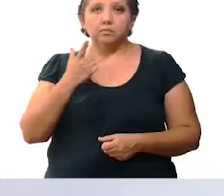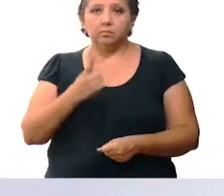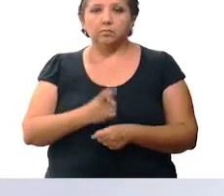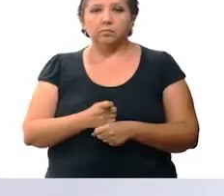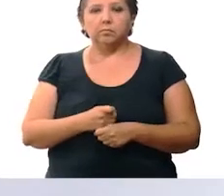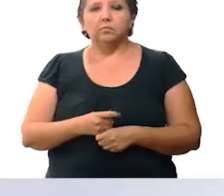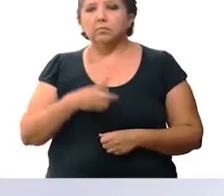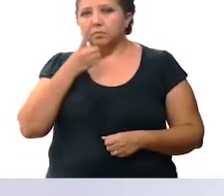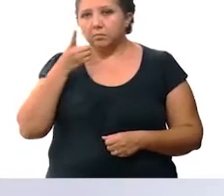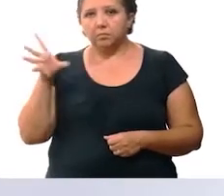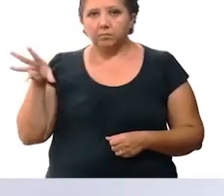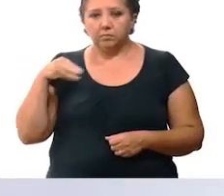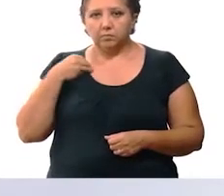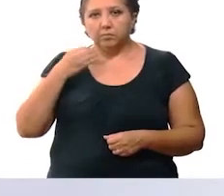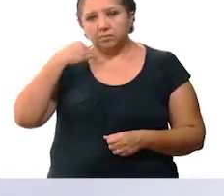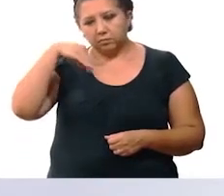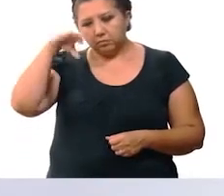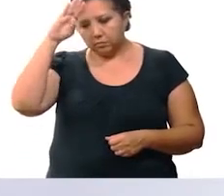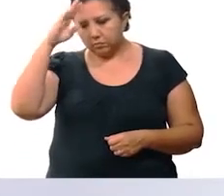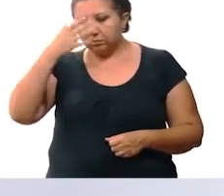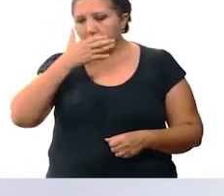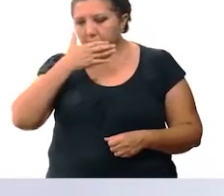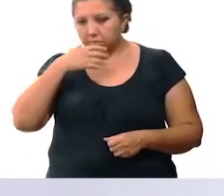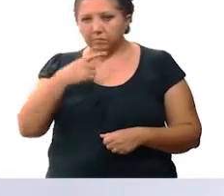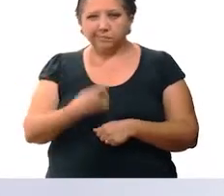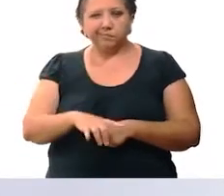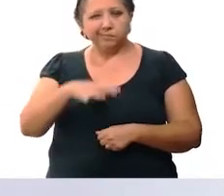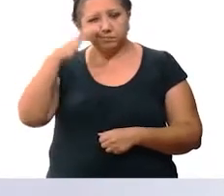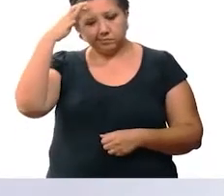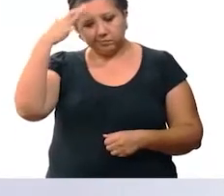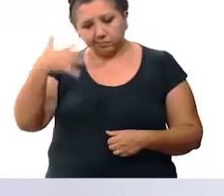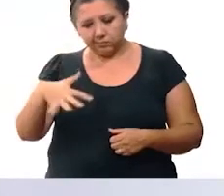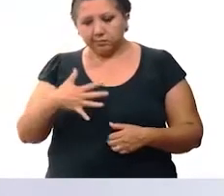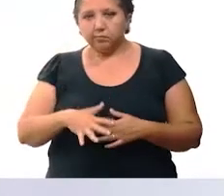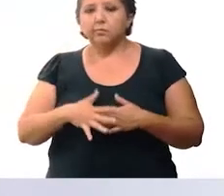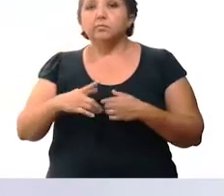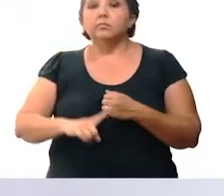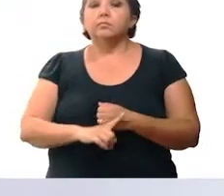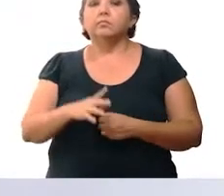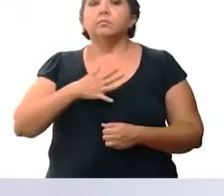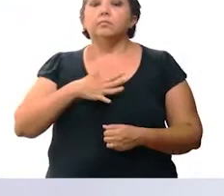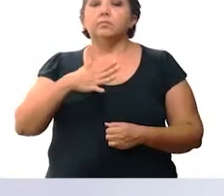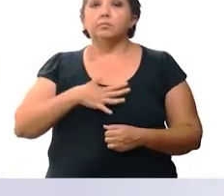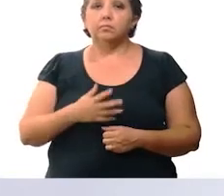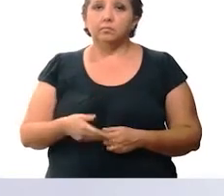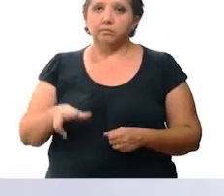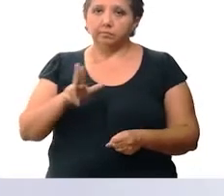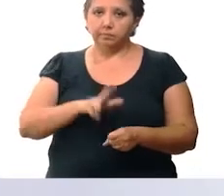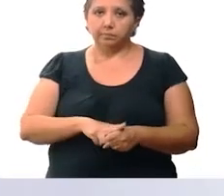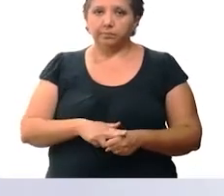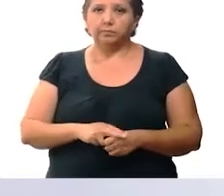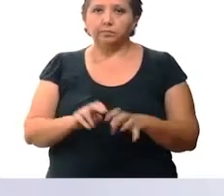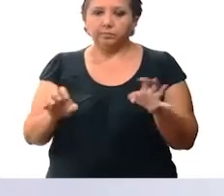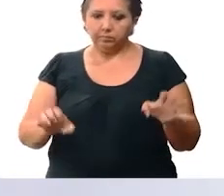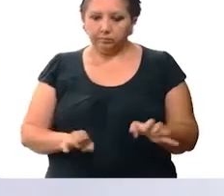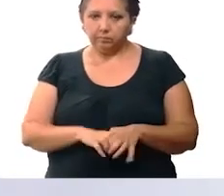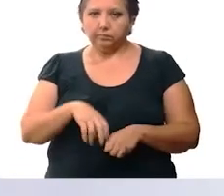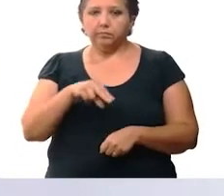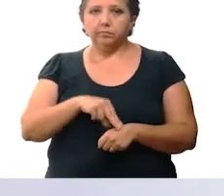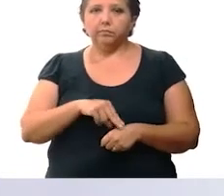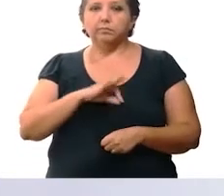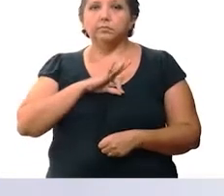los primeros síntomas de contagio, como fiebre, tos, dolor de cabeza y falta de aire. En el hospital, un equipo de